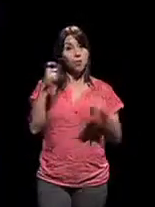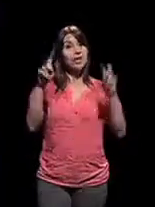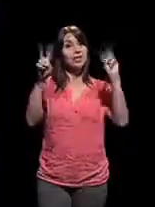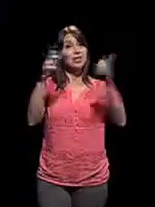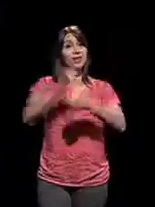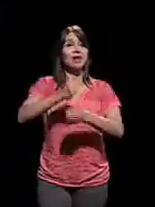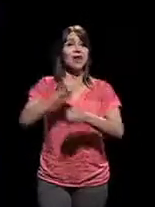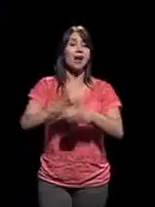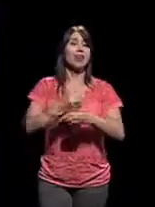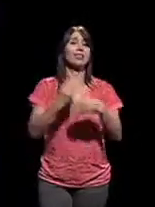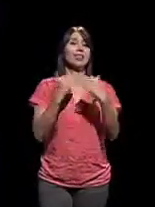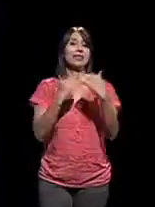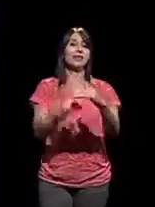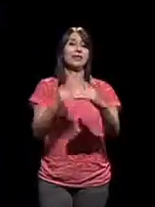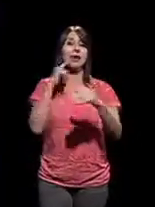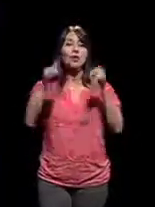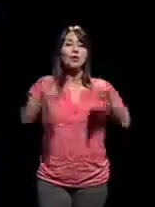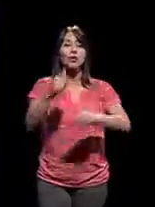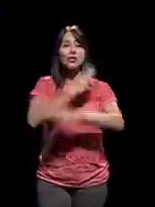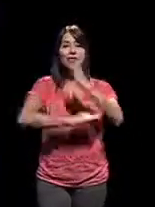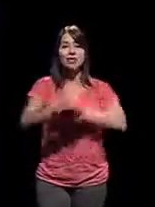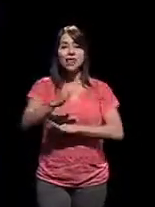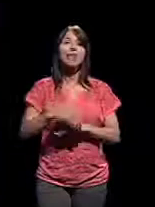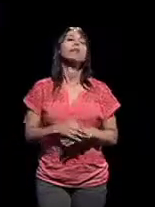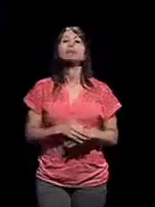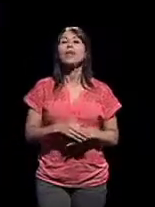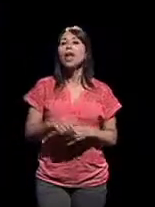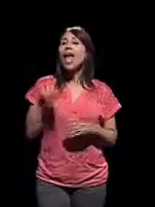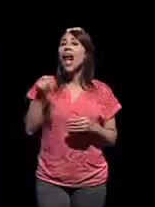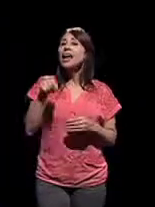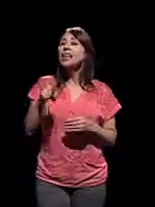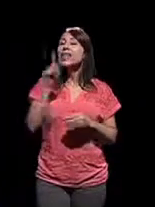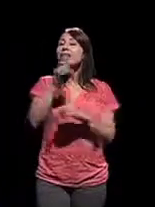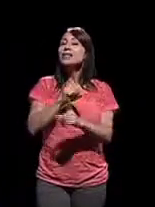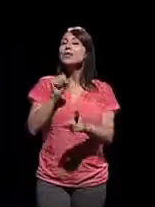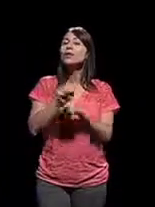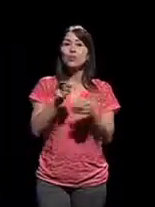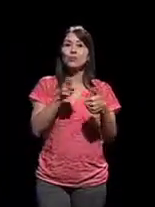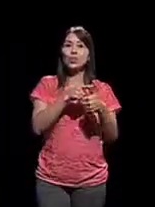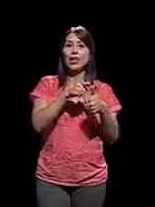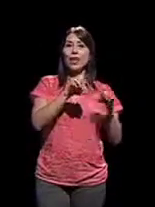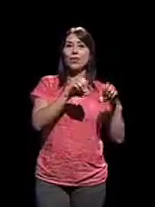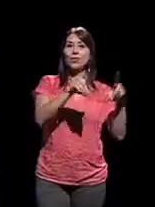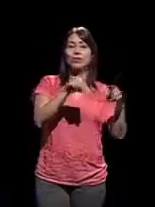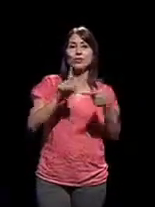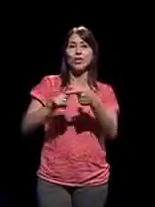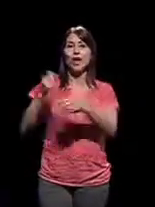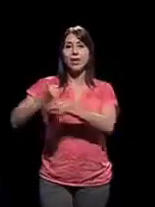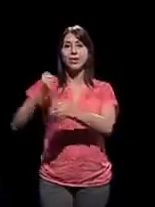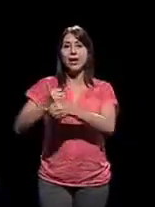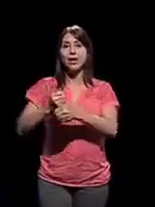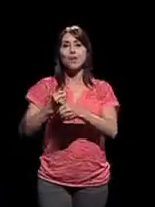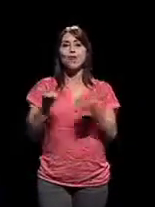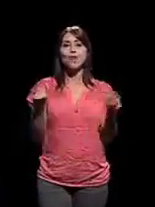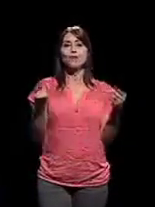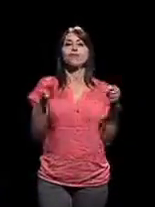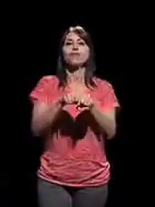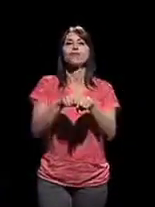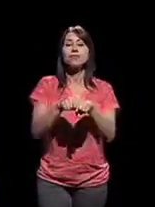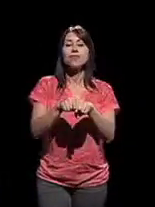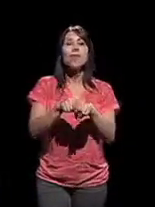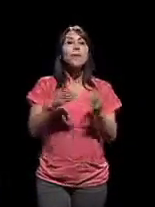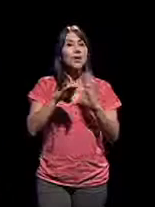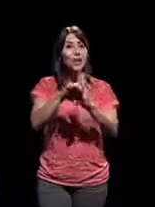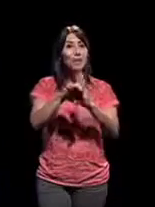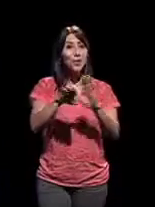particularmente porque el acceso al trabajo es muy reducido para población con discapacidad? Aquí hay una conexión necesariamente entre educación y empleo. Lo que pasa es que una vez que se agota